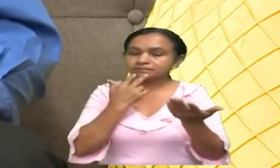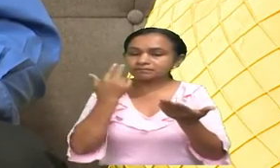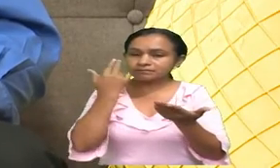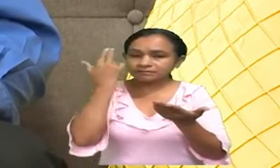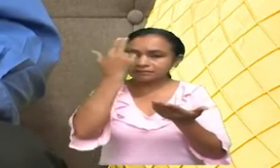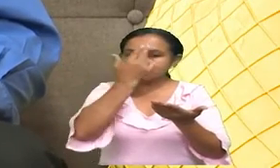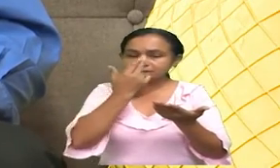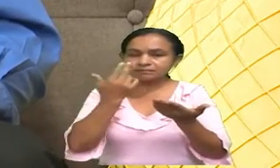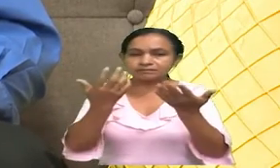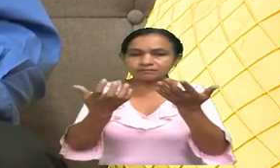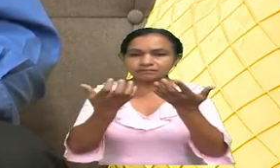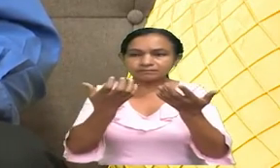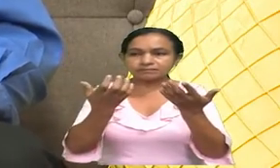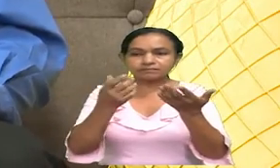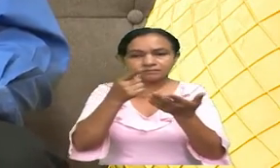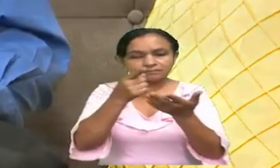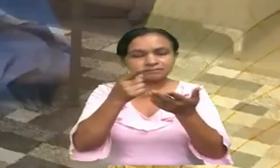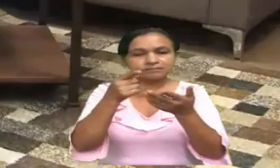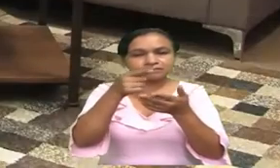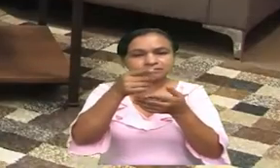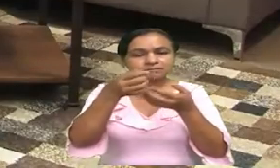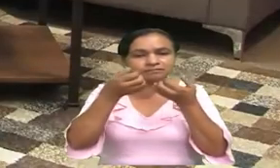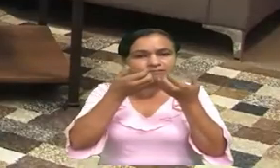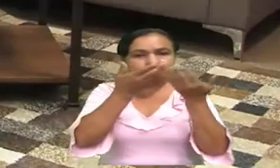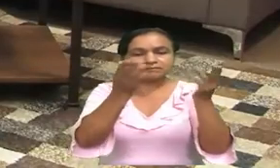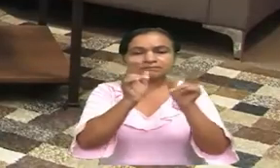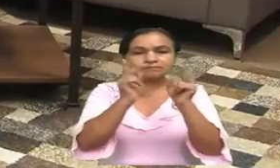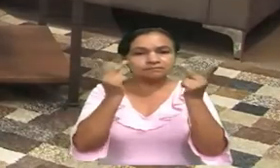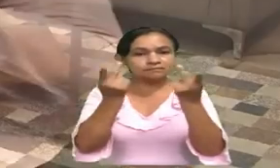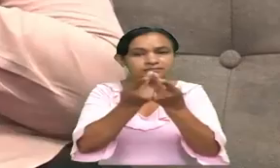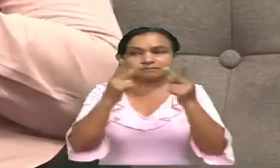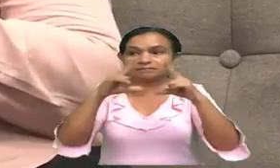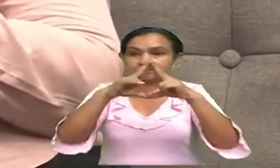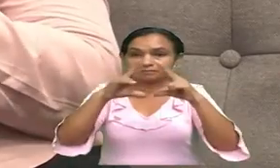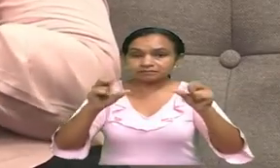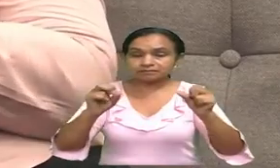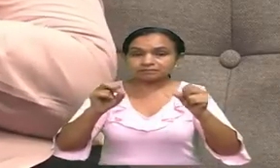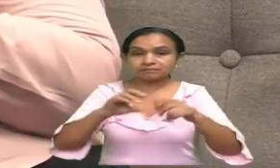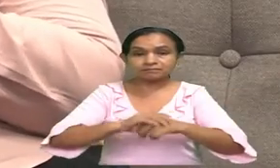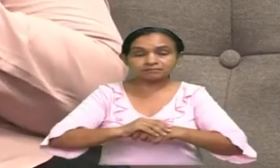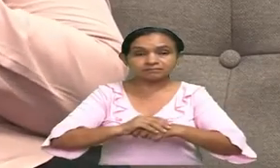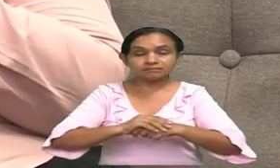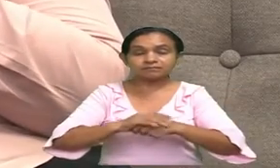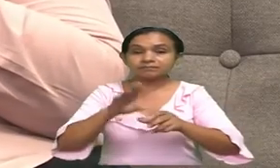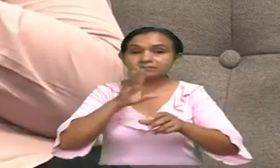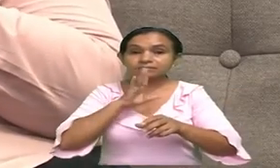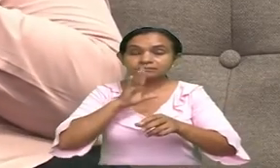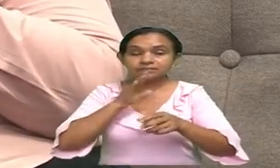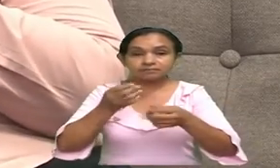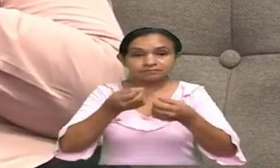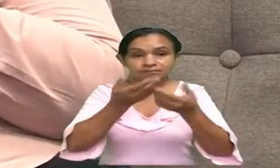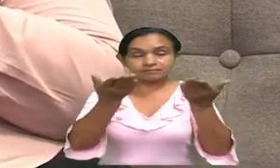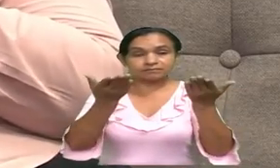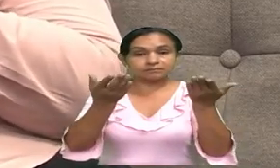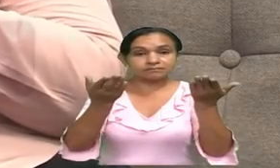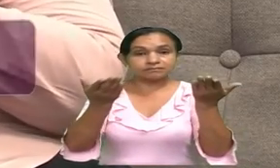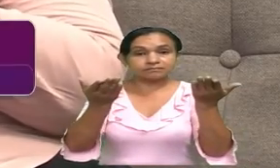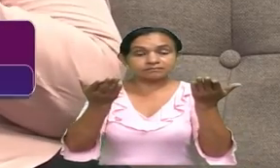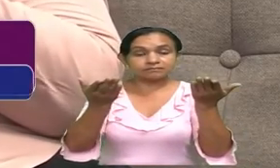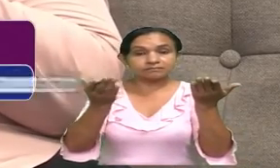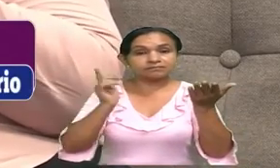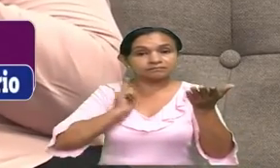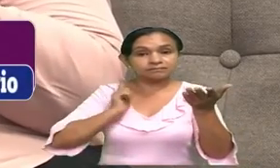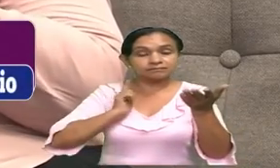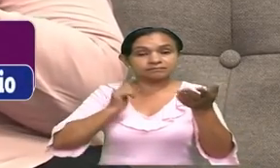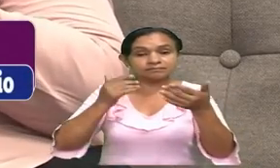pero sí quisiera dejarle un espacio para que se dirigiera a nuestra audiencia. Yo nada más solo también comentar que tuvimos la gran oportunidad de